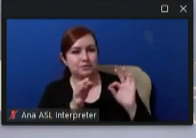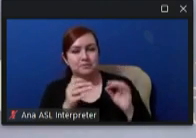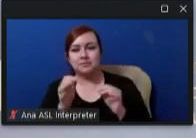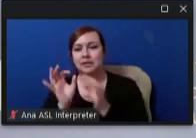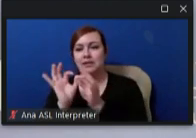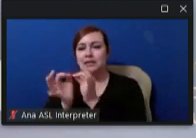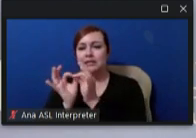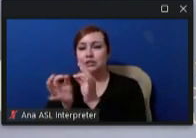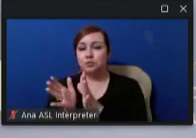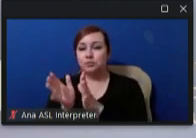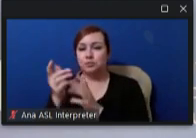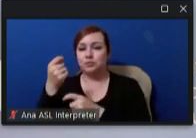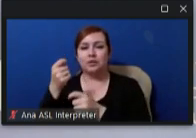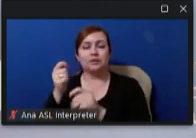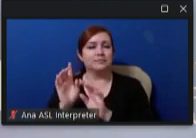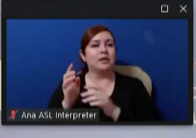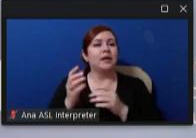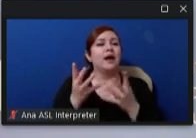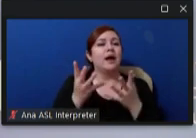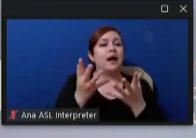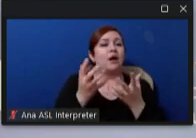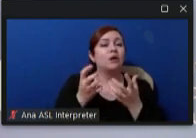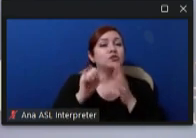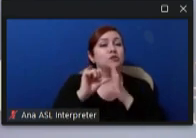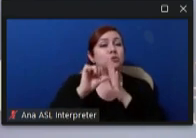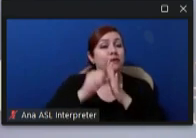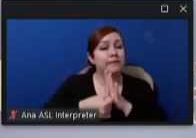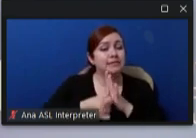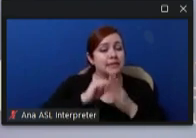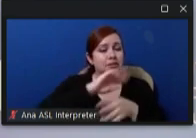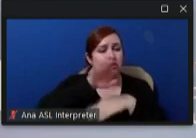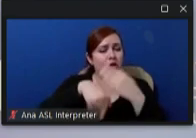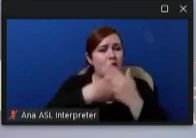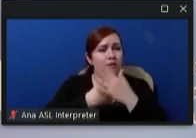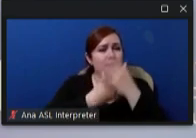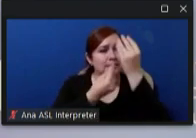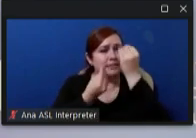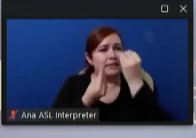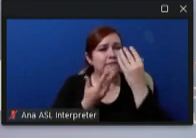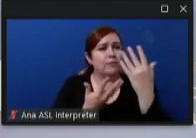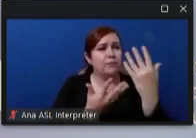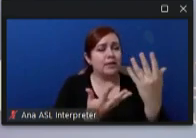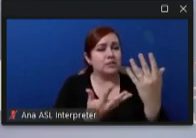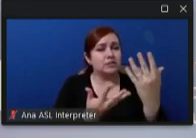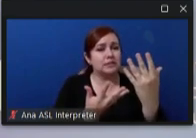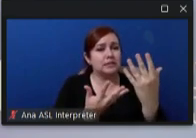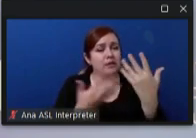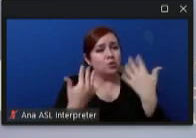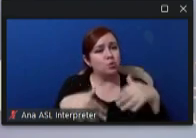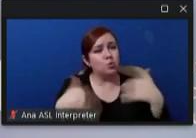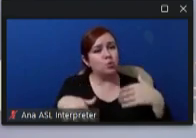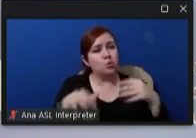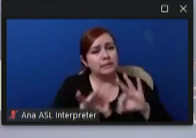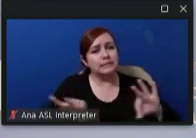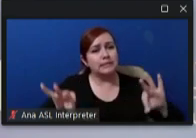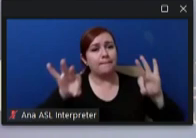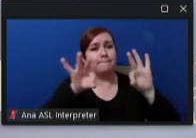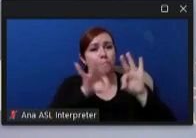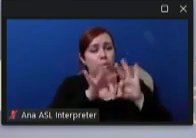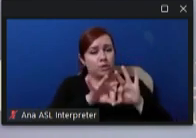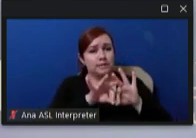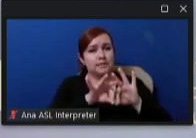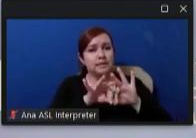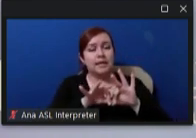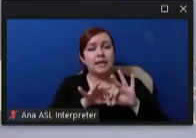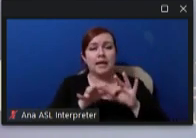Quiero decirles que es muy importante toda la información que nos han presentado y que nos gustaría se nos remitiera.